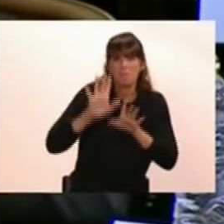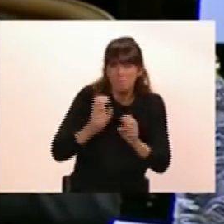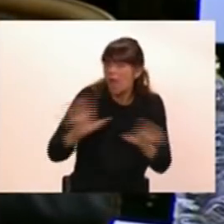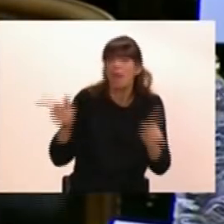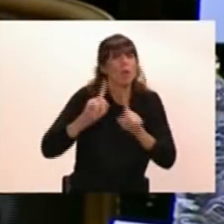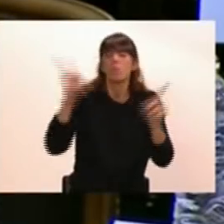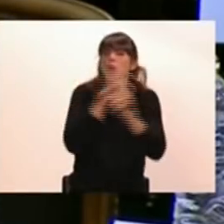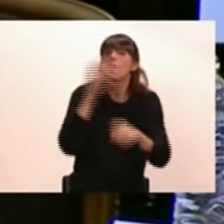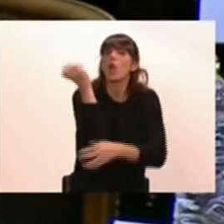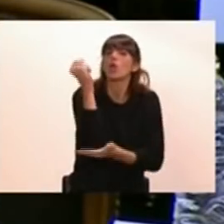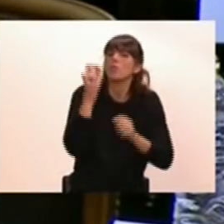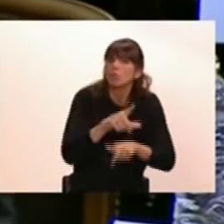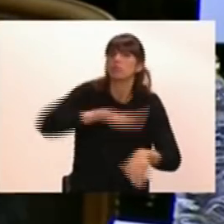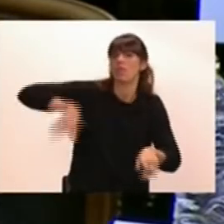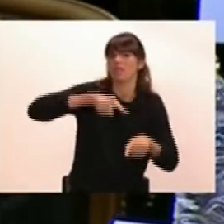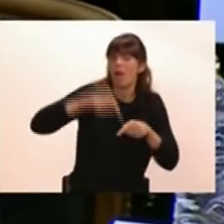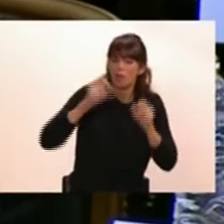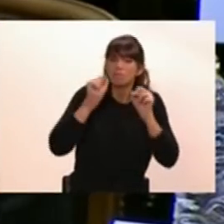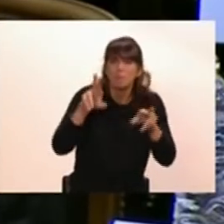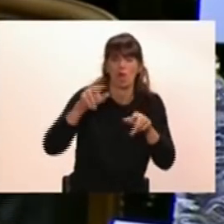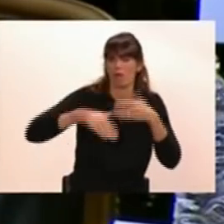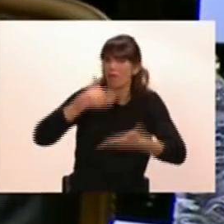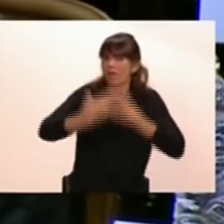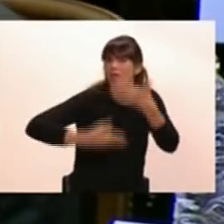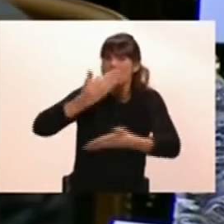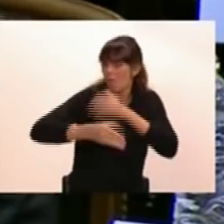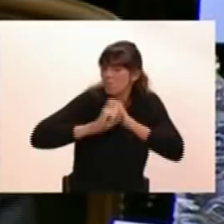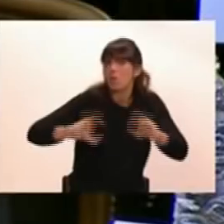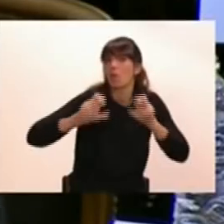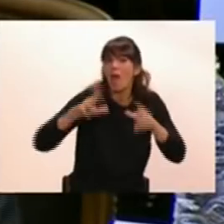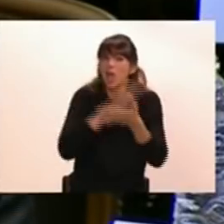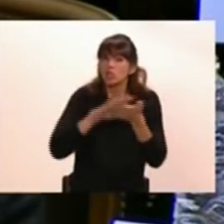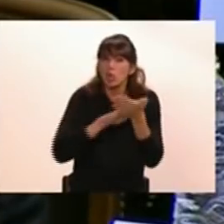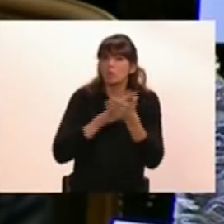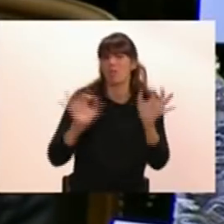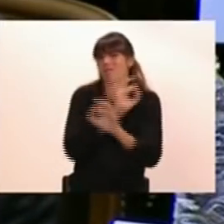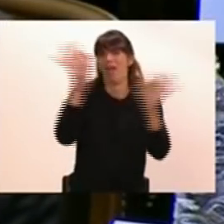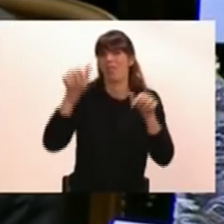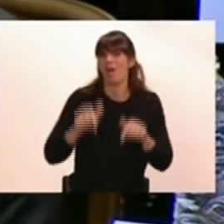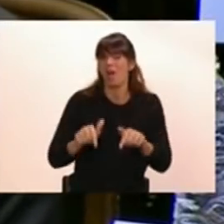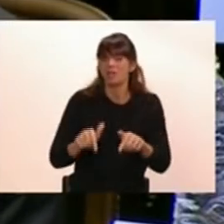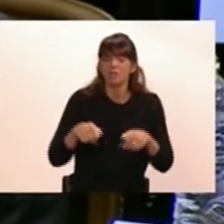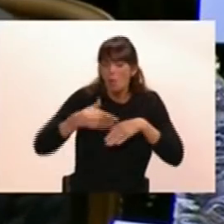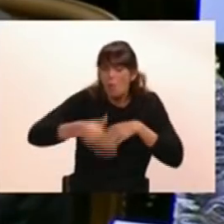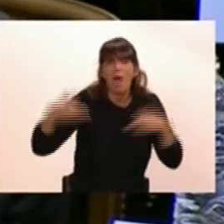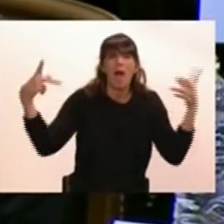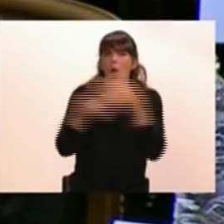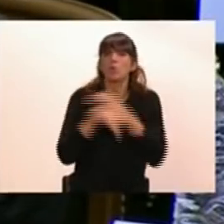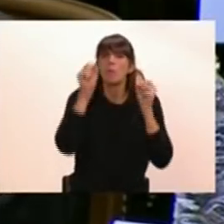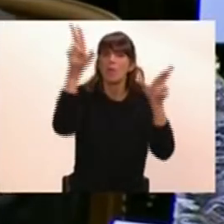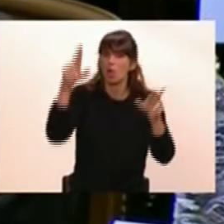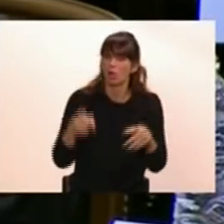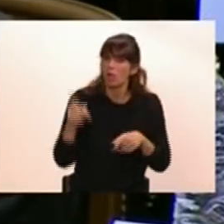hoy abre un debate sobre esta historia que hay que gastar menos y que el problema que tenemos es que el que gana 20